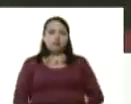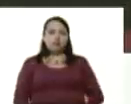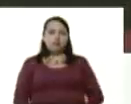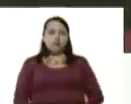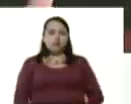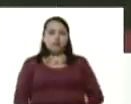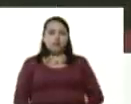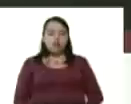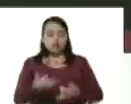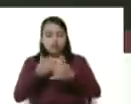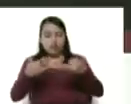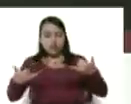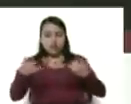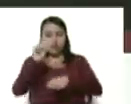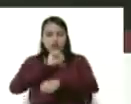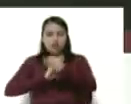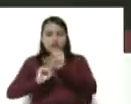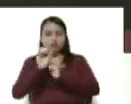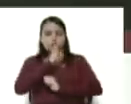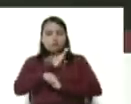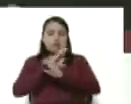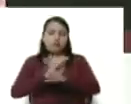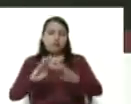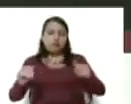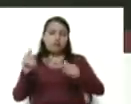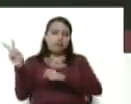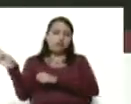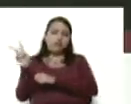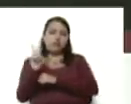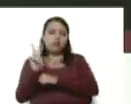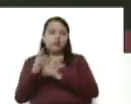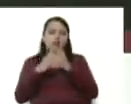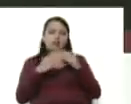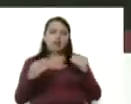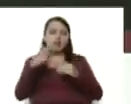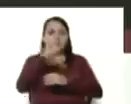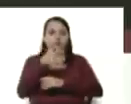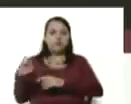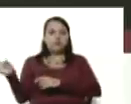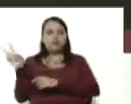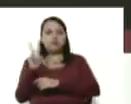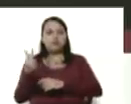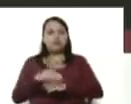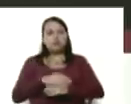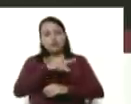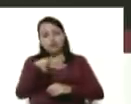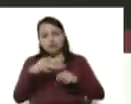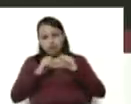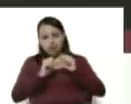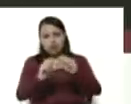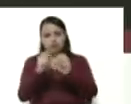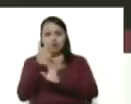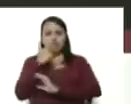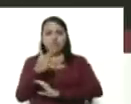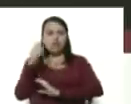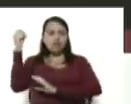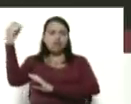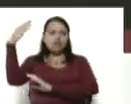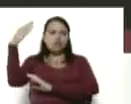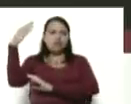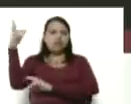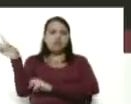en defensa del patrimonio de todos los venezolanos y de todas las venezolanas. Nosotros seguimos diciendo que el sol de